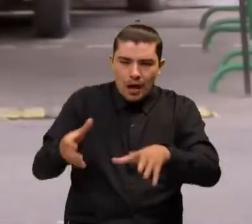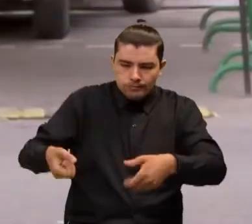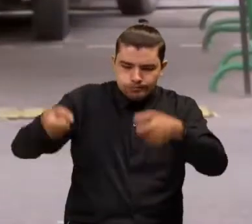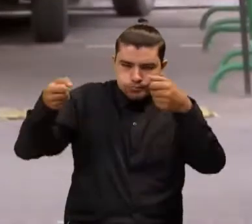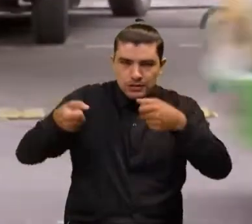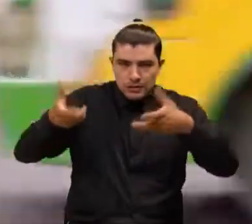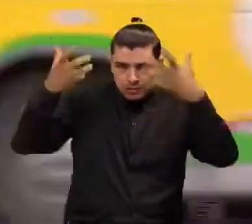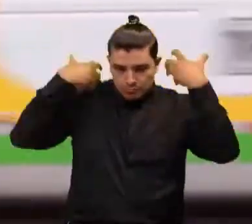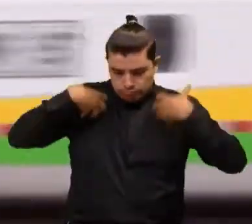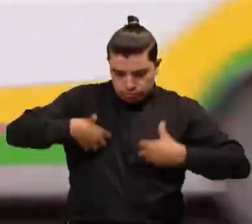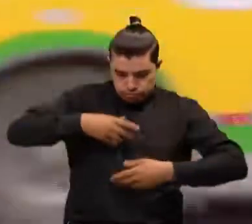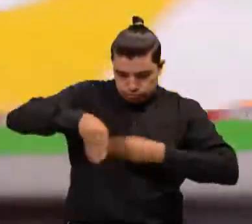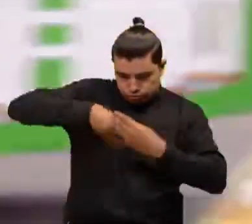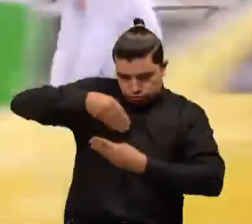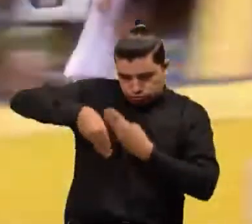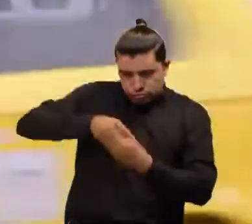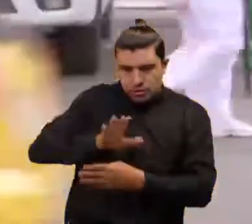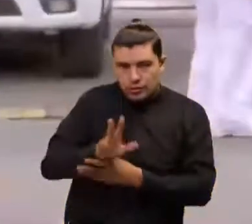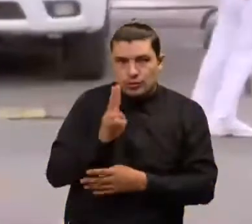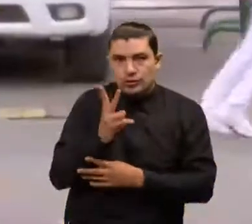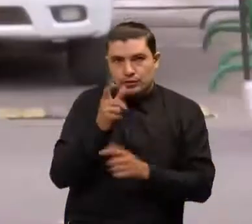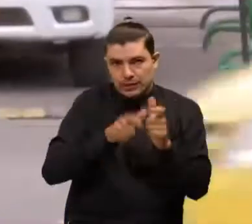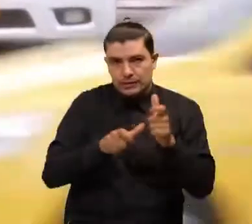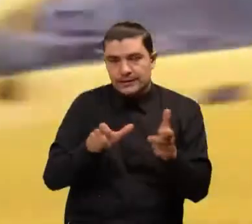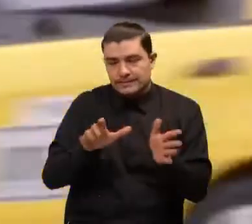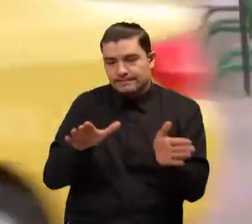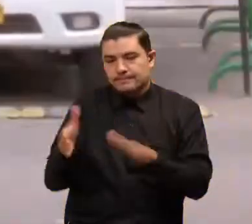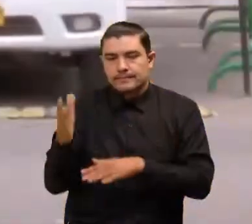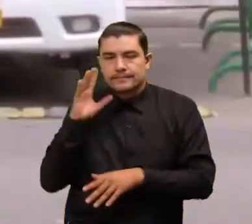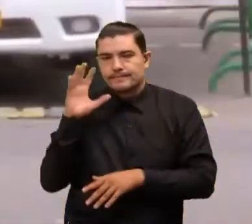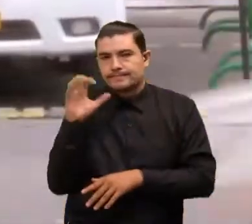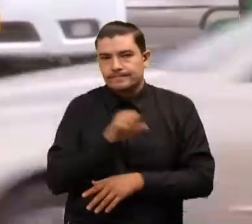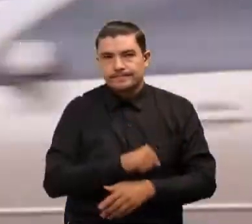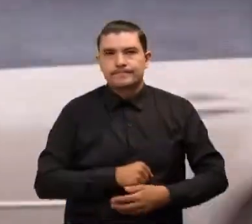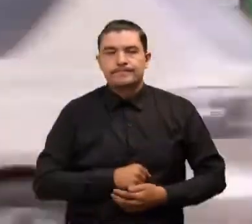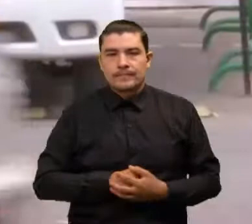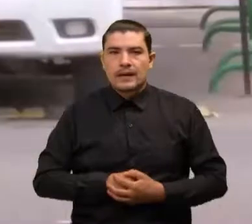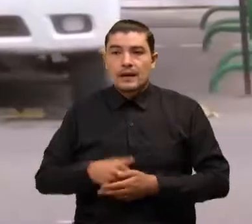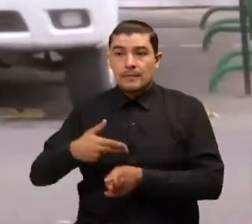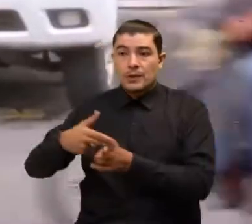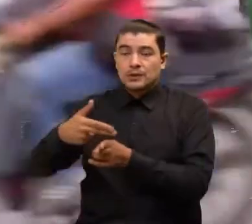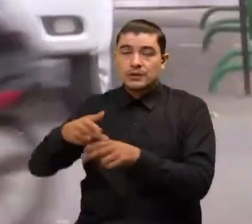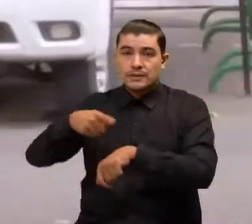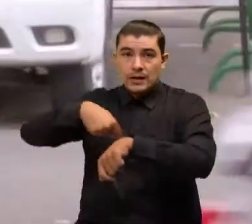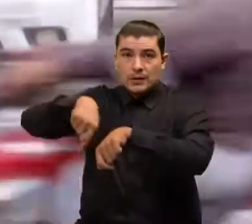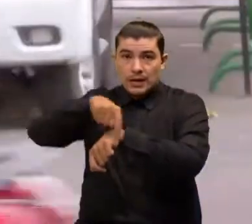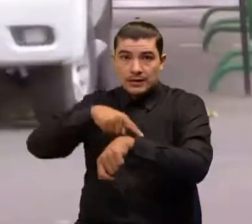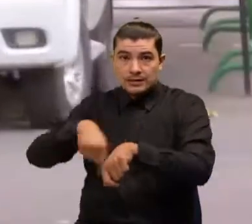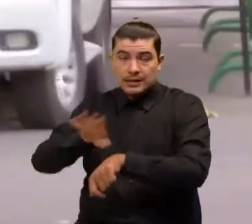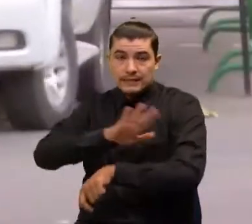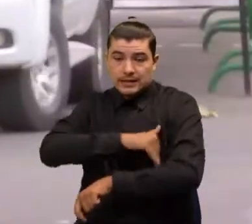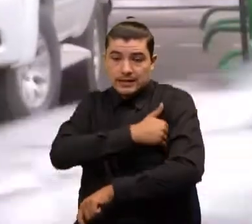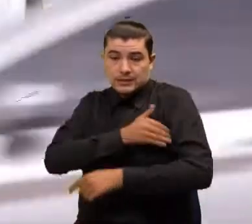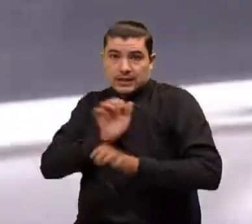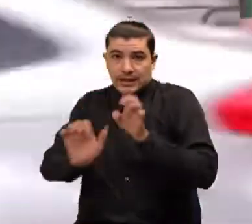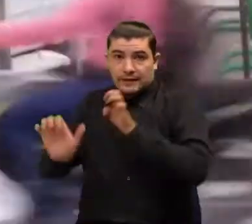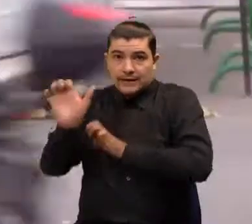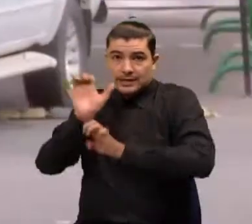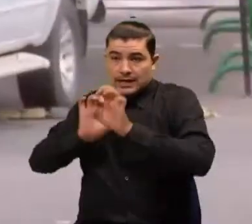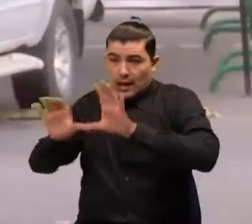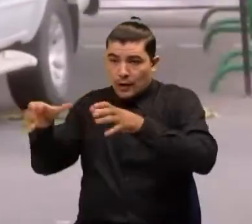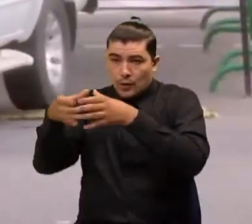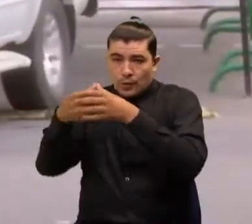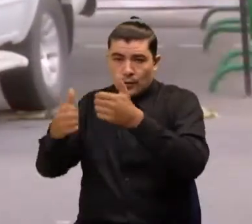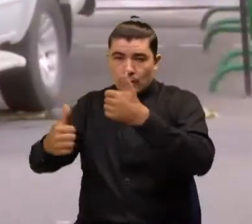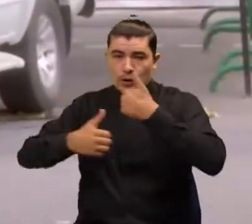se espera que en las próximas horas llegue toda la cúpula militar junto con el ministro de Defensa para analizar la situación de orden público